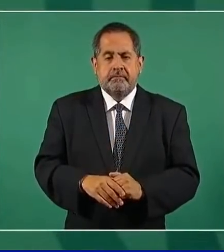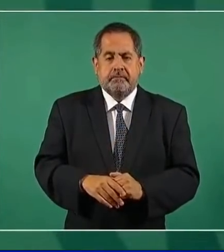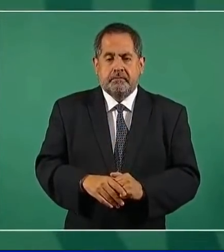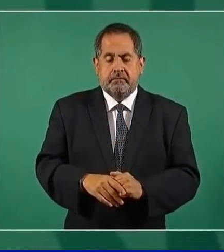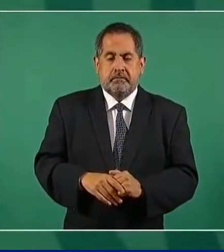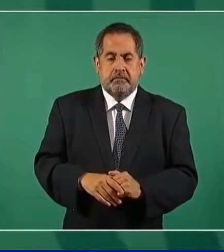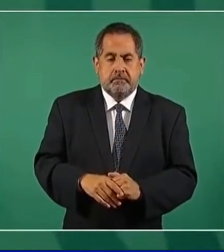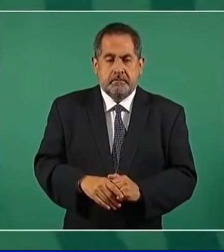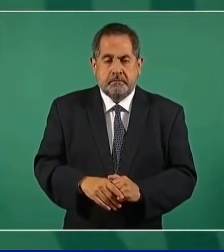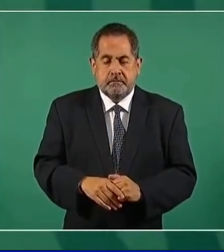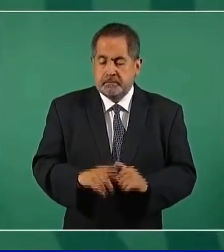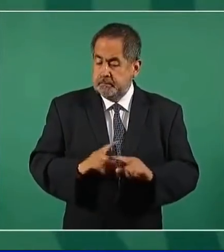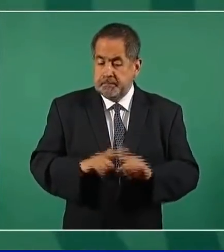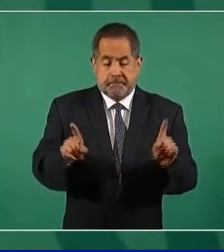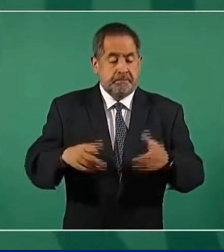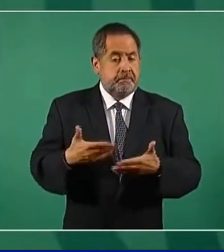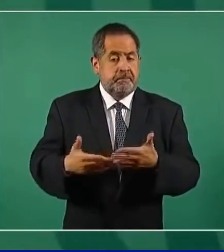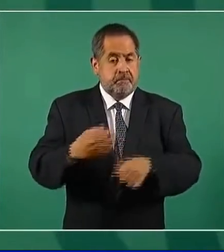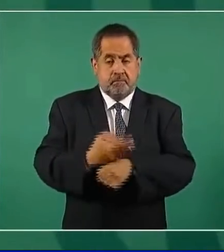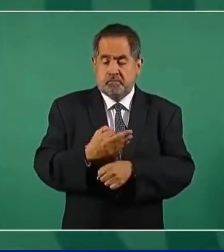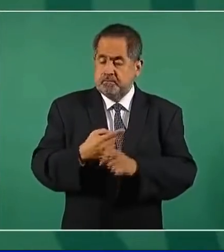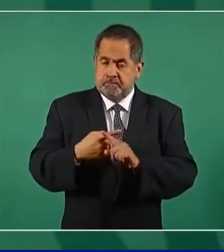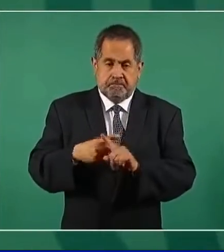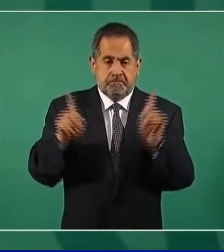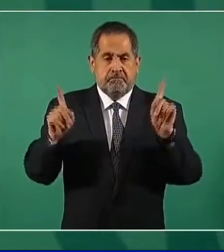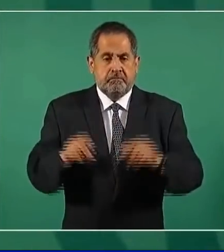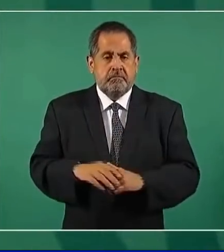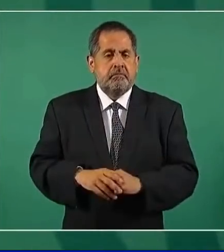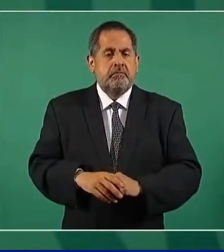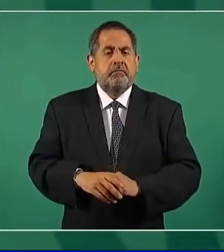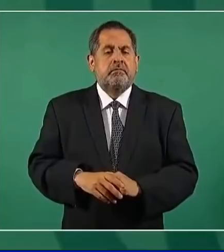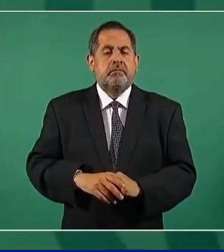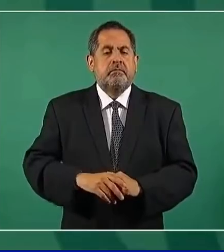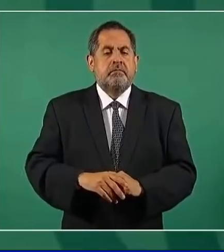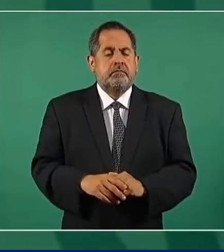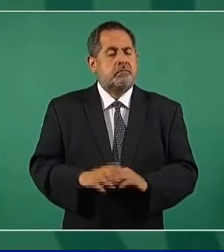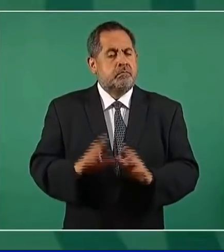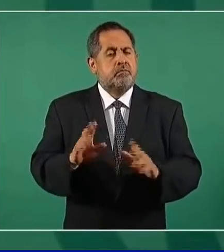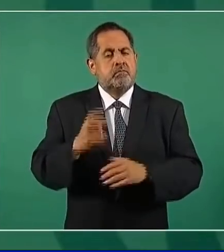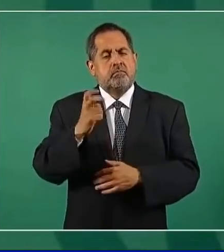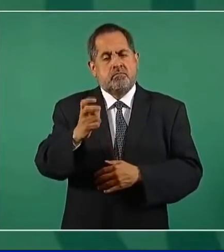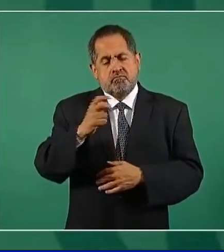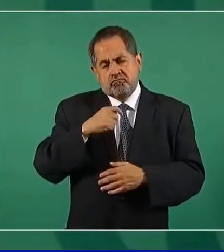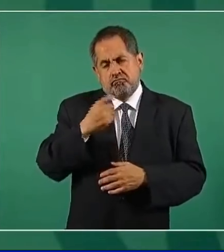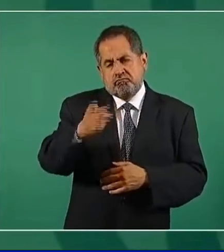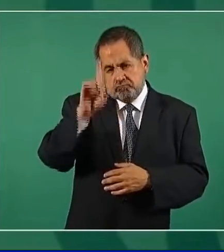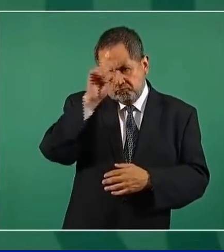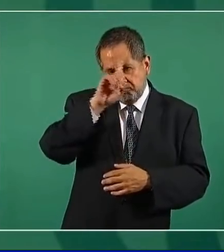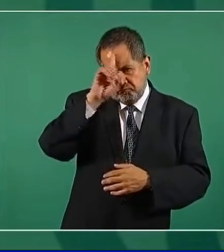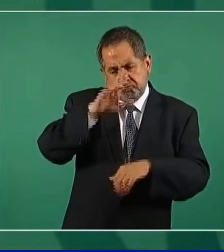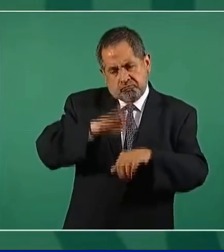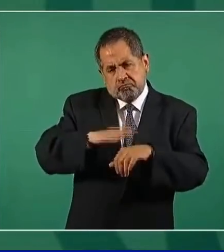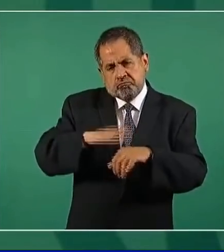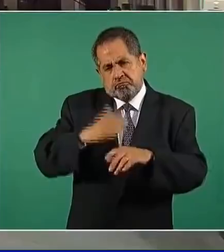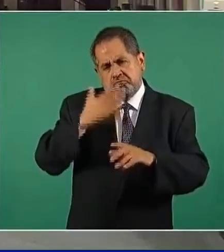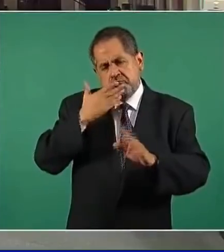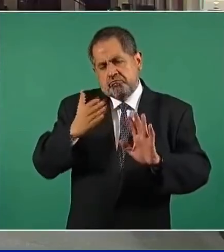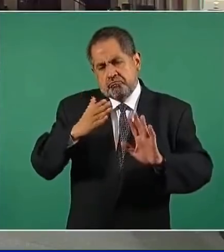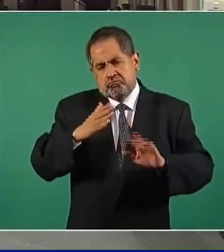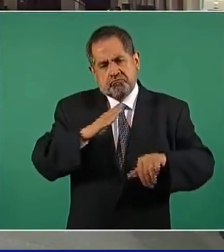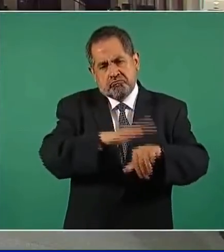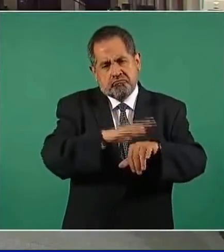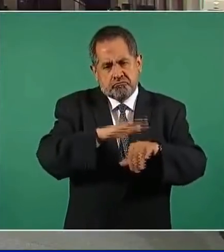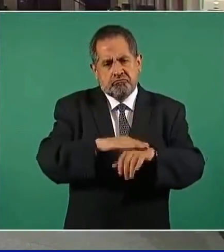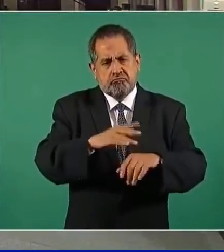Ya es una situación diferente, distinta. Entonces, es una recomendación buena el